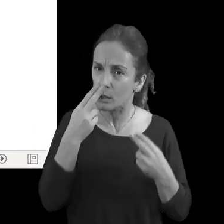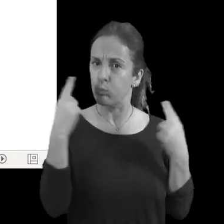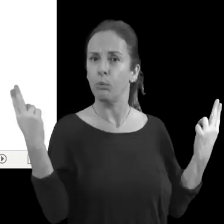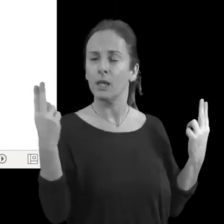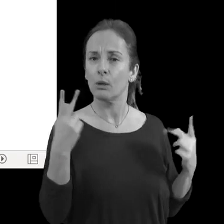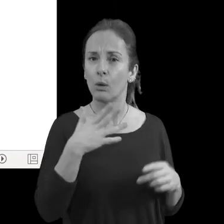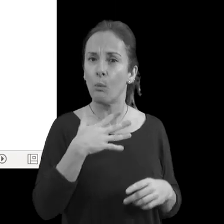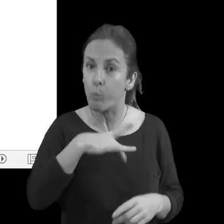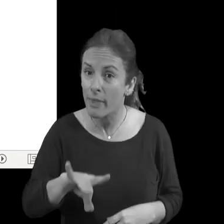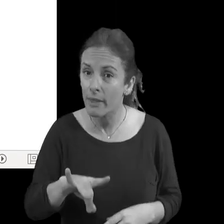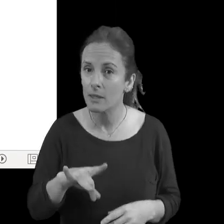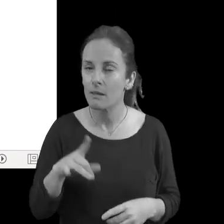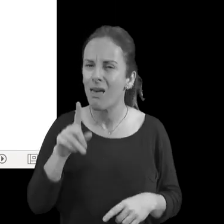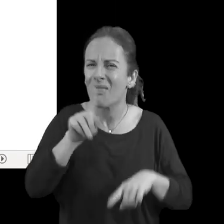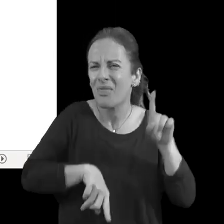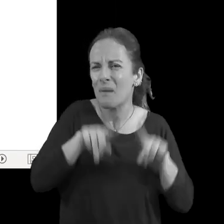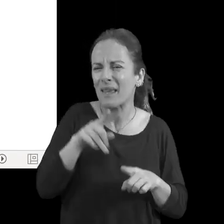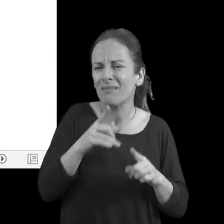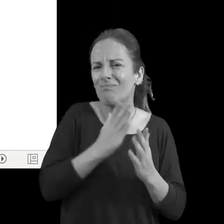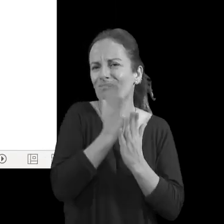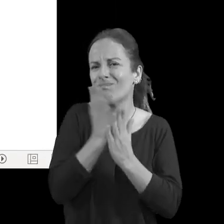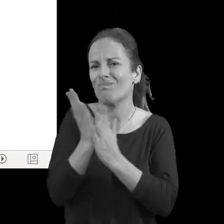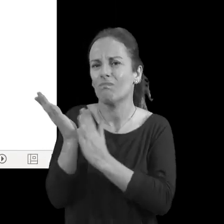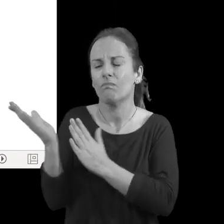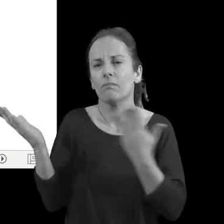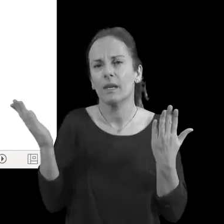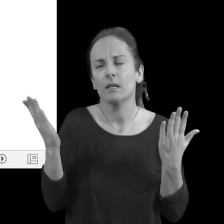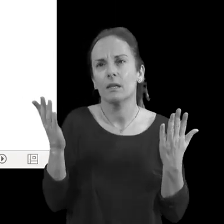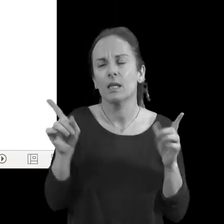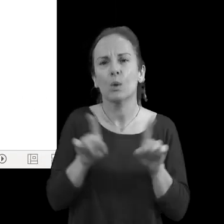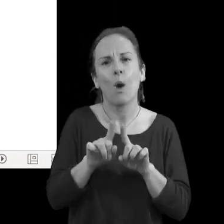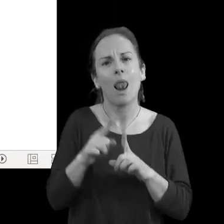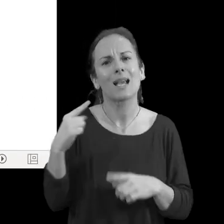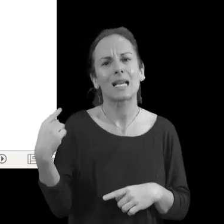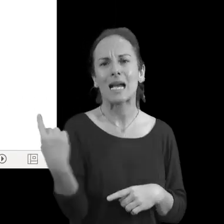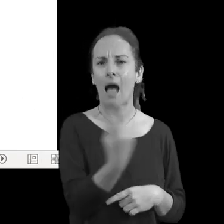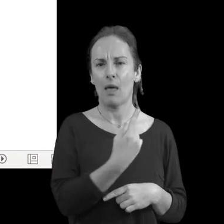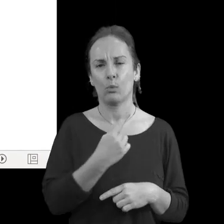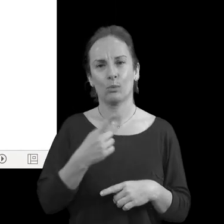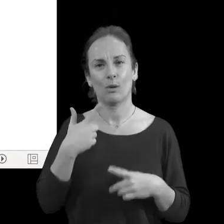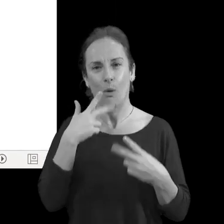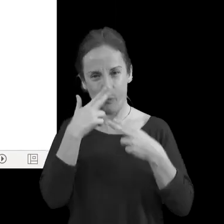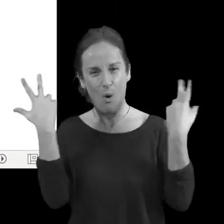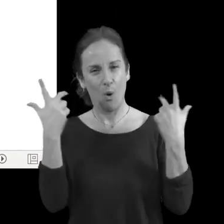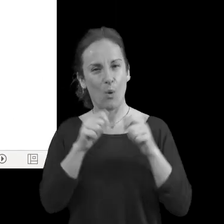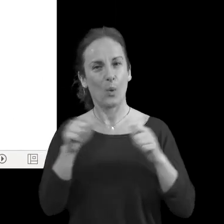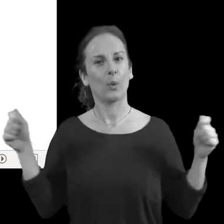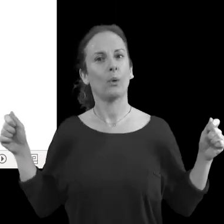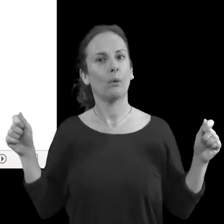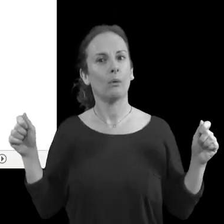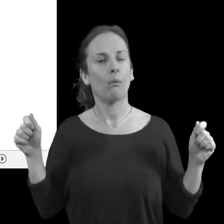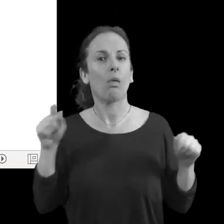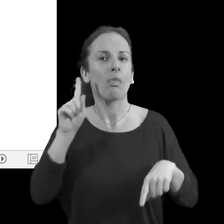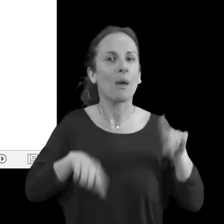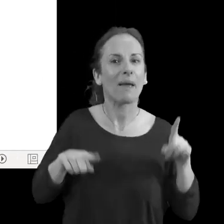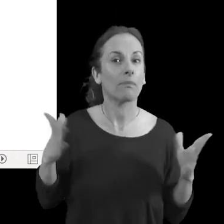una visibilidad más en nuestros propios términos también, y bueno, que cada cual sea visible cuando pueda, cuando quiera y como